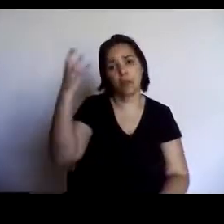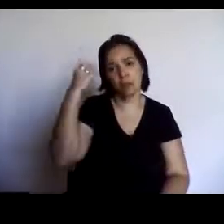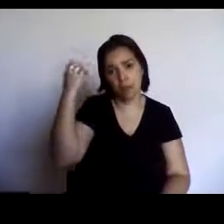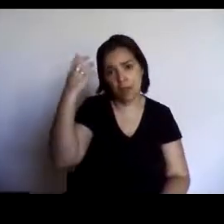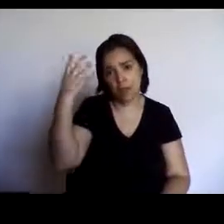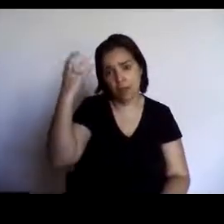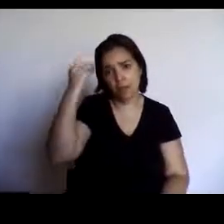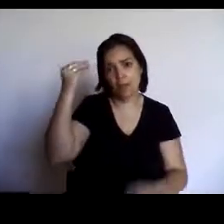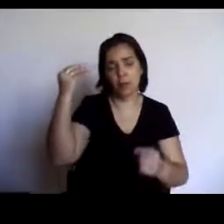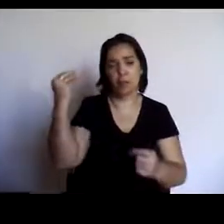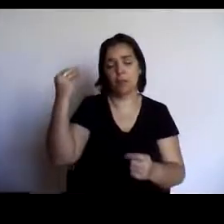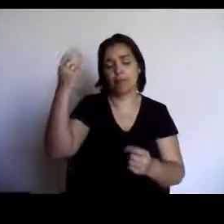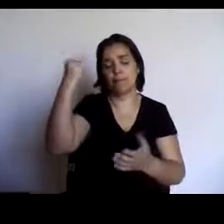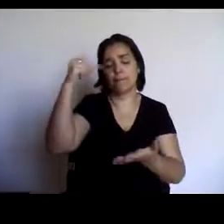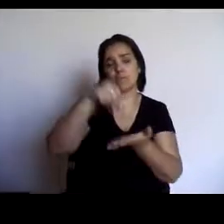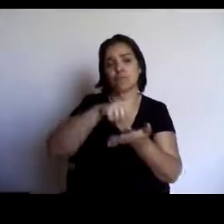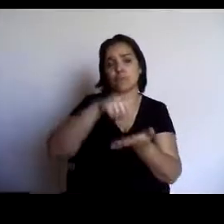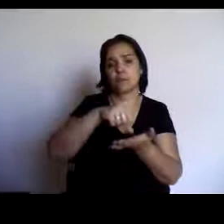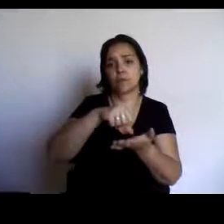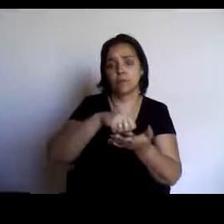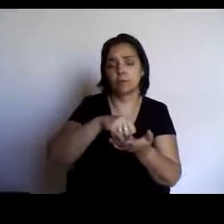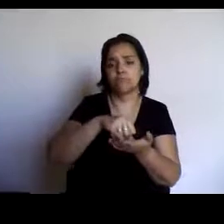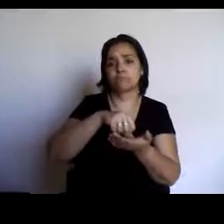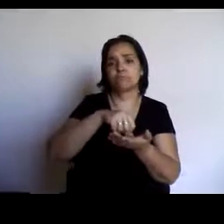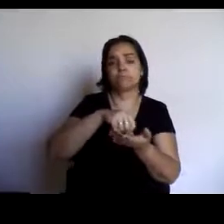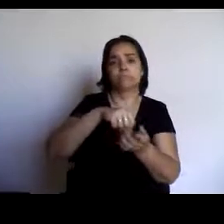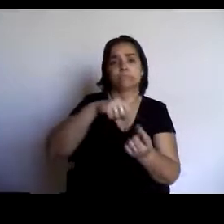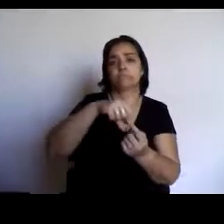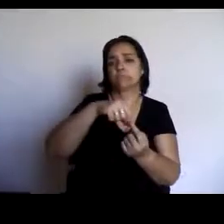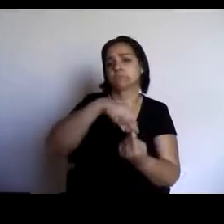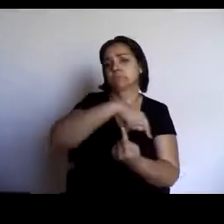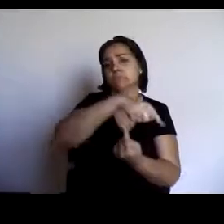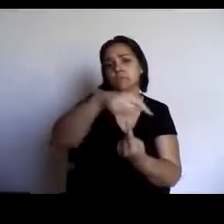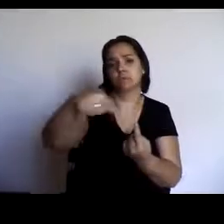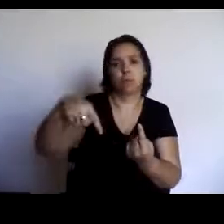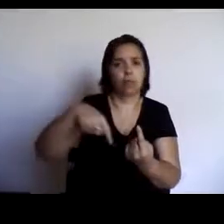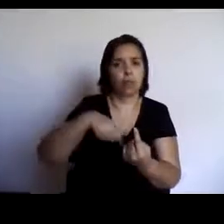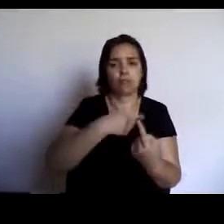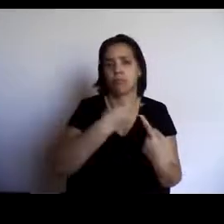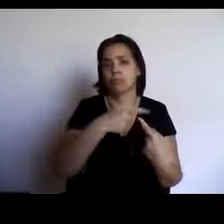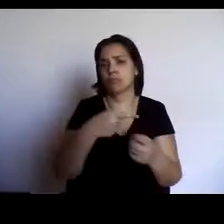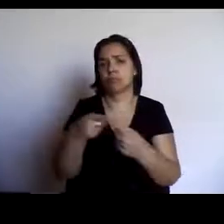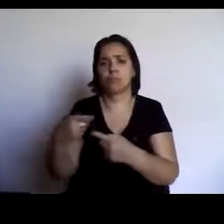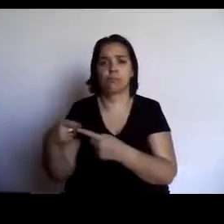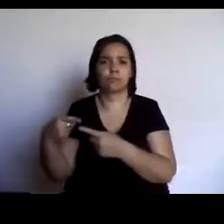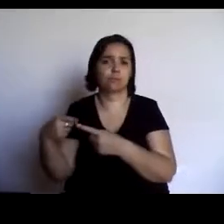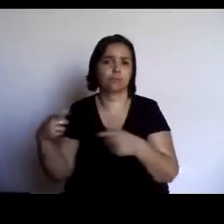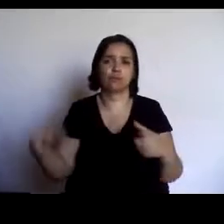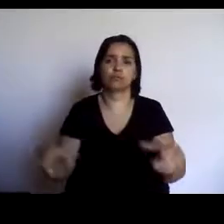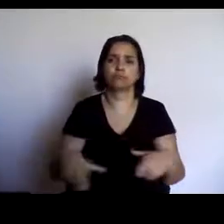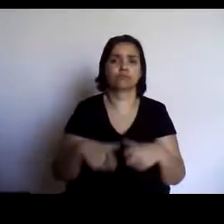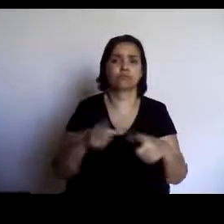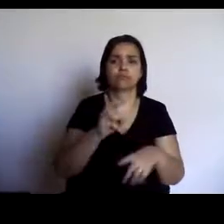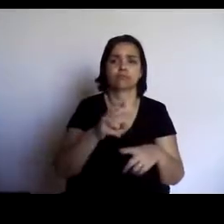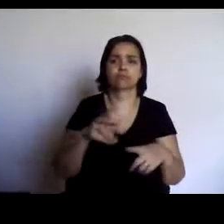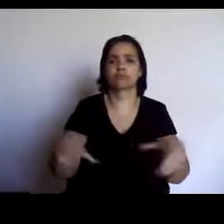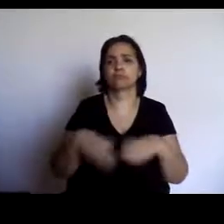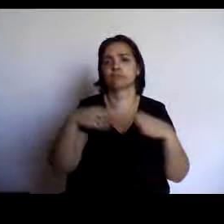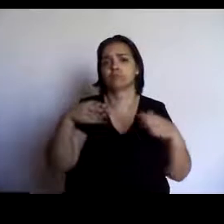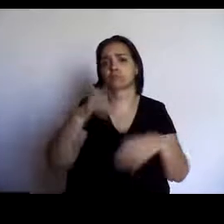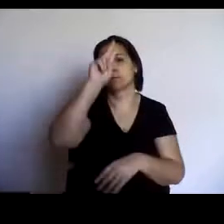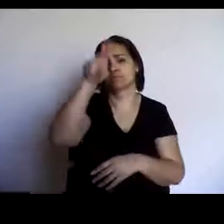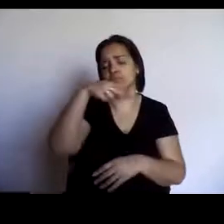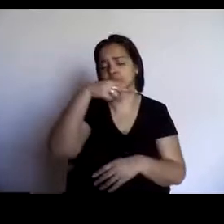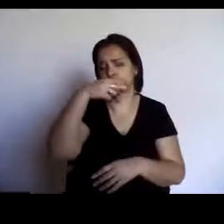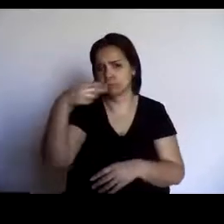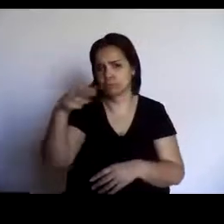municipios limítrofes, pues fue eso, varios municipios que en global sumaban 20.000 euros. Aquí intentamos presentar